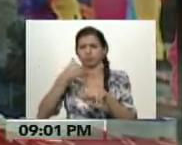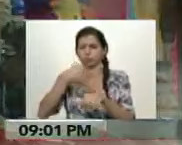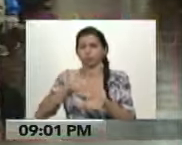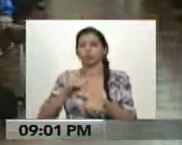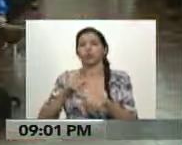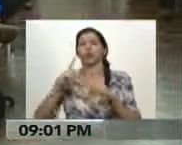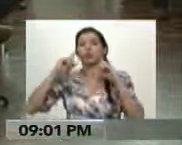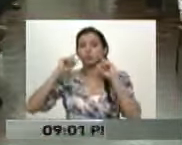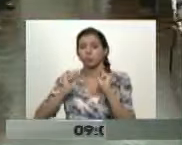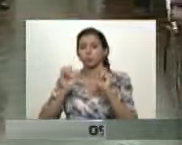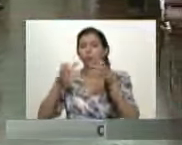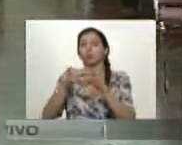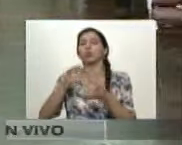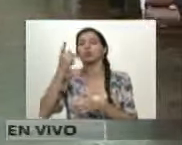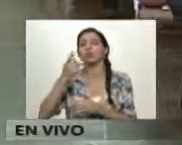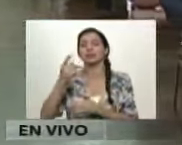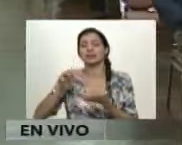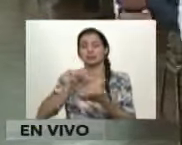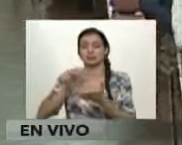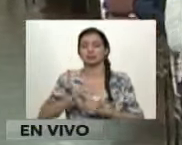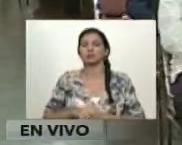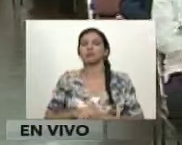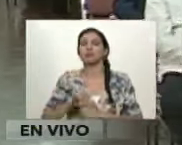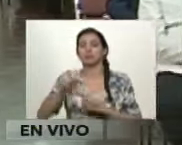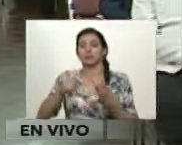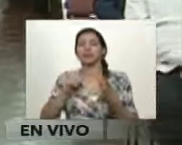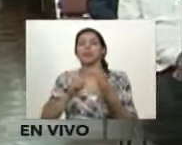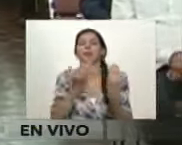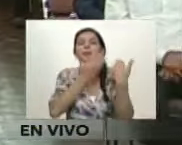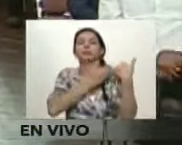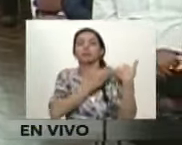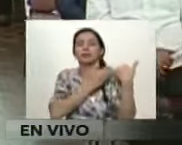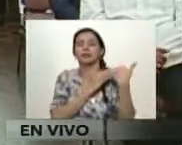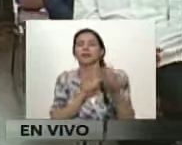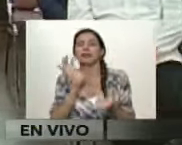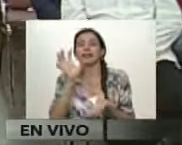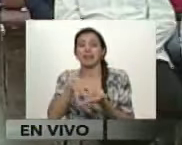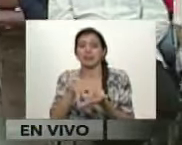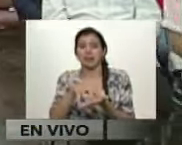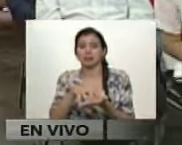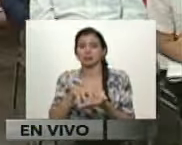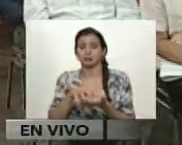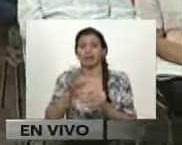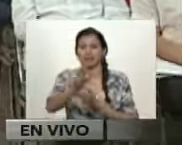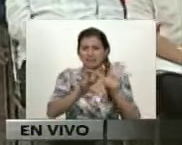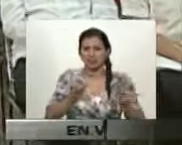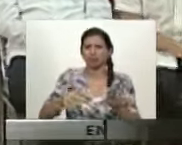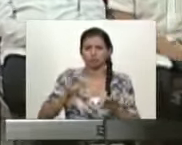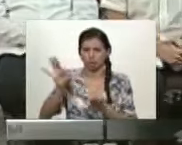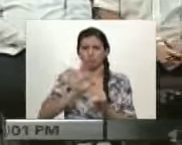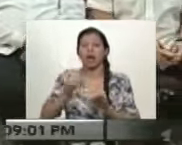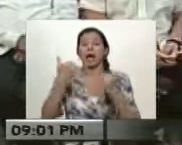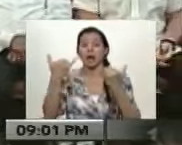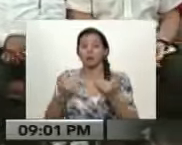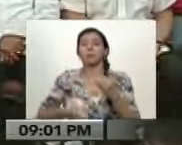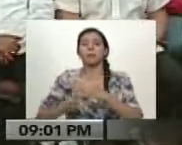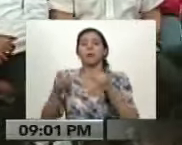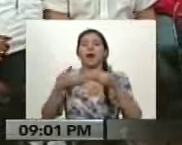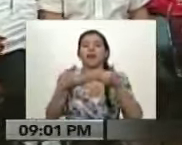a los responsables estadales que he designado y a este Congreso, vamos a un proceso de